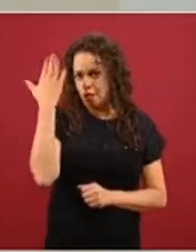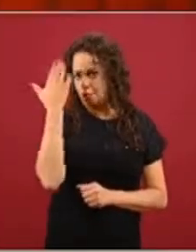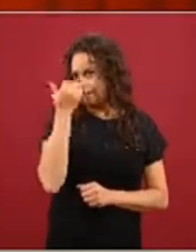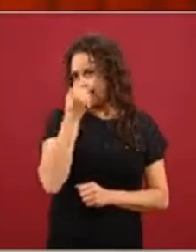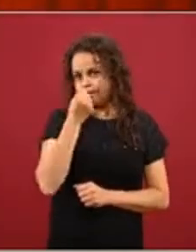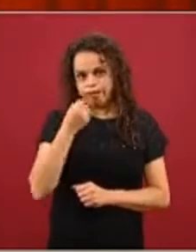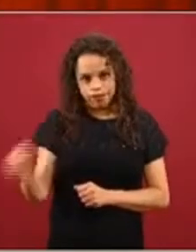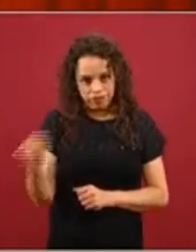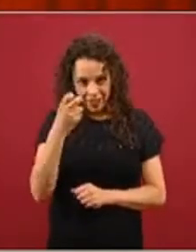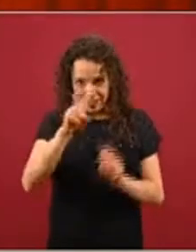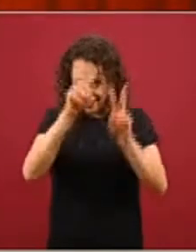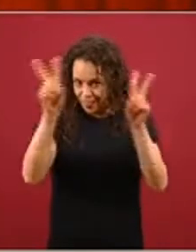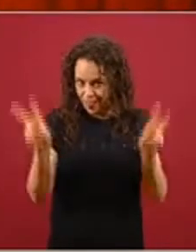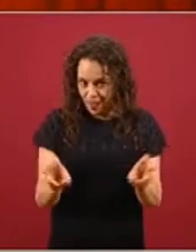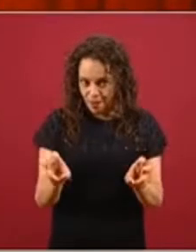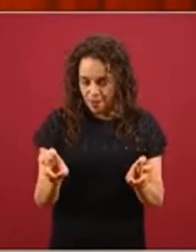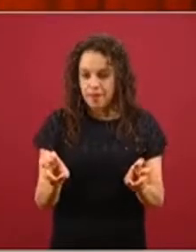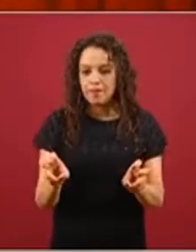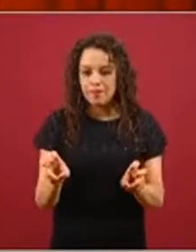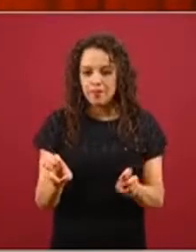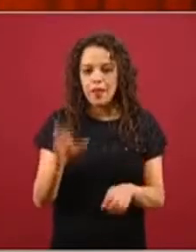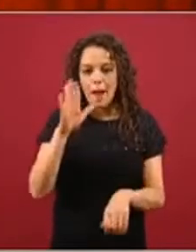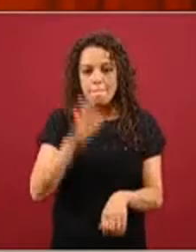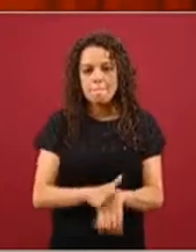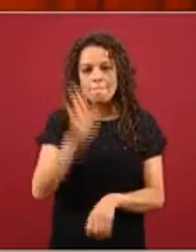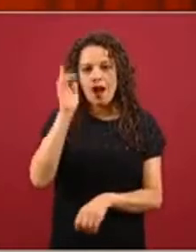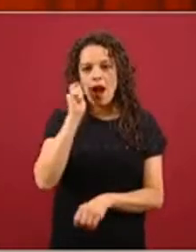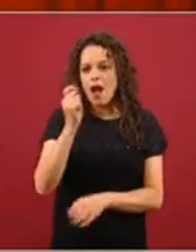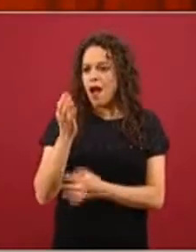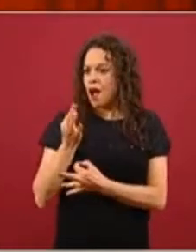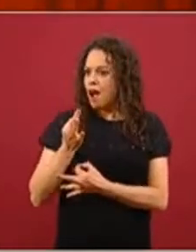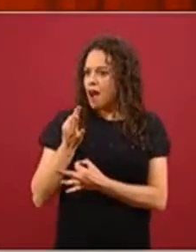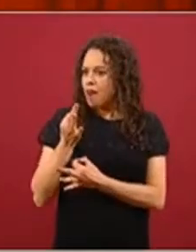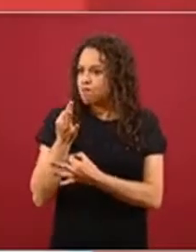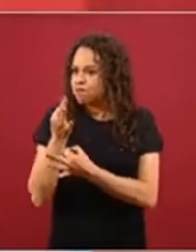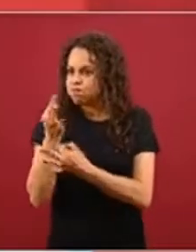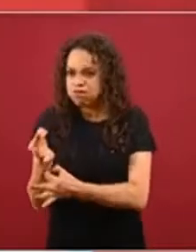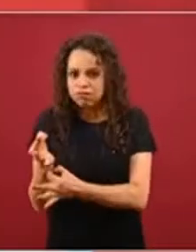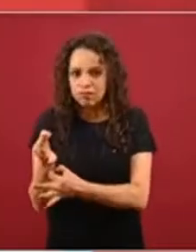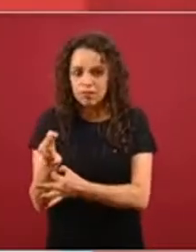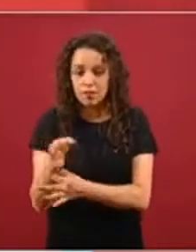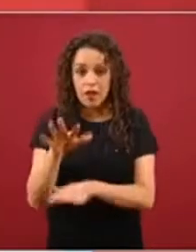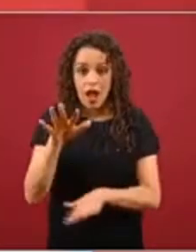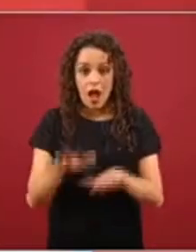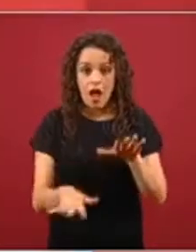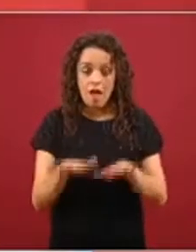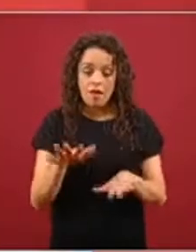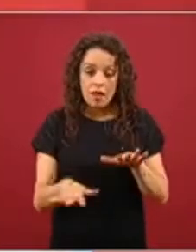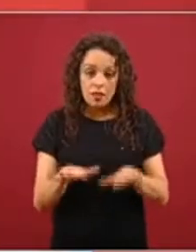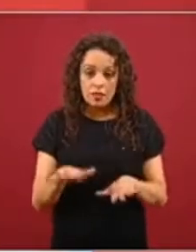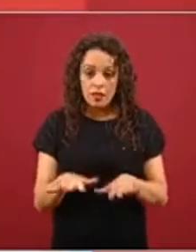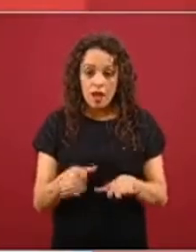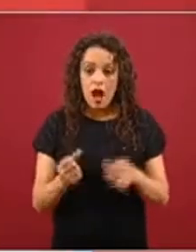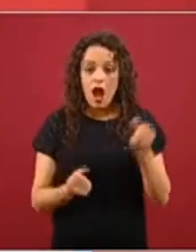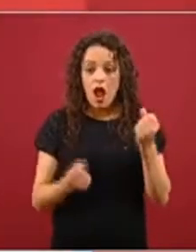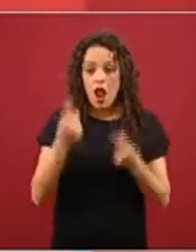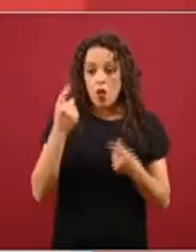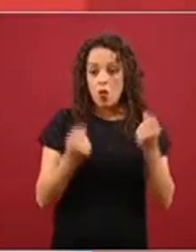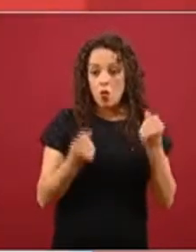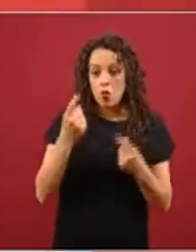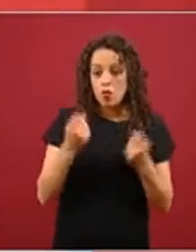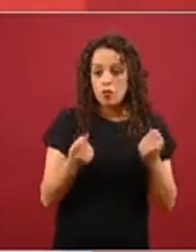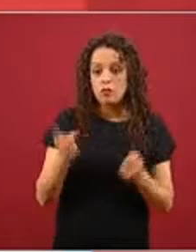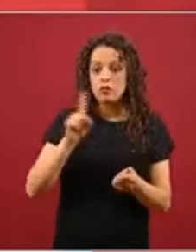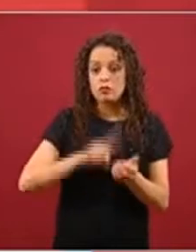expertos, tiene un atractivo que a veces puede ser comercial. Hay medios de